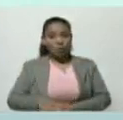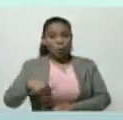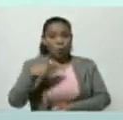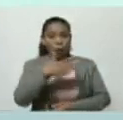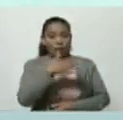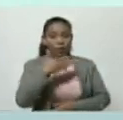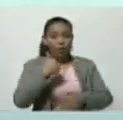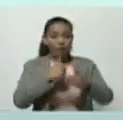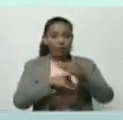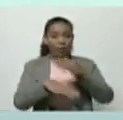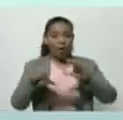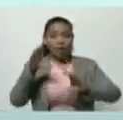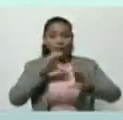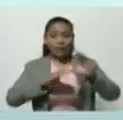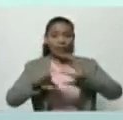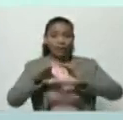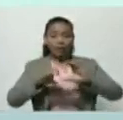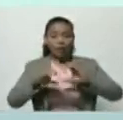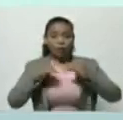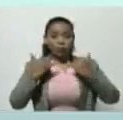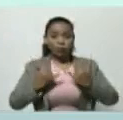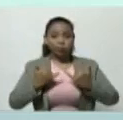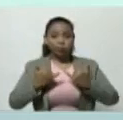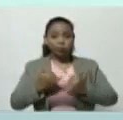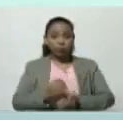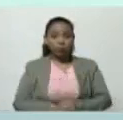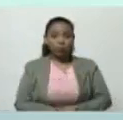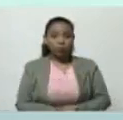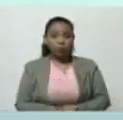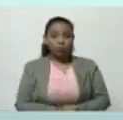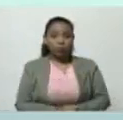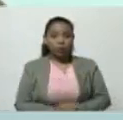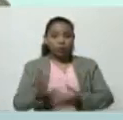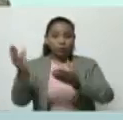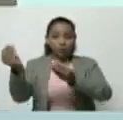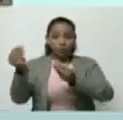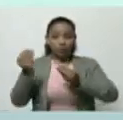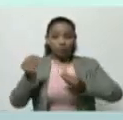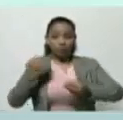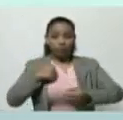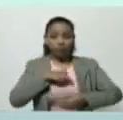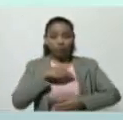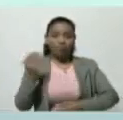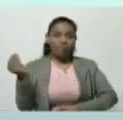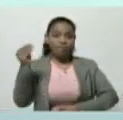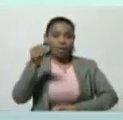lo científico, meramente científico, nos da a nosotros un poco más.